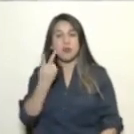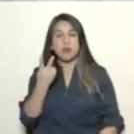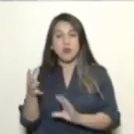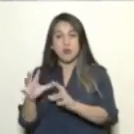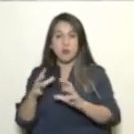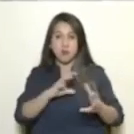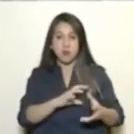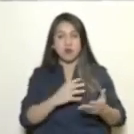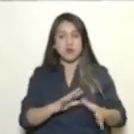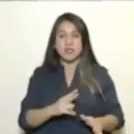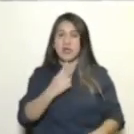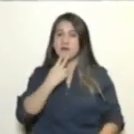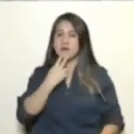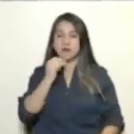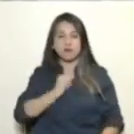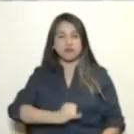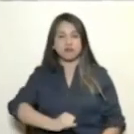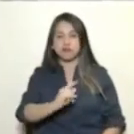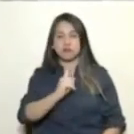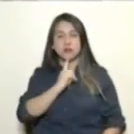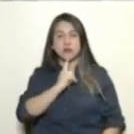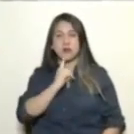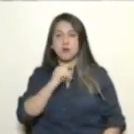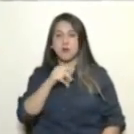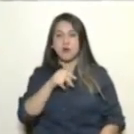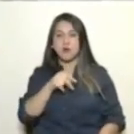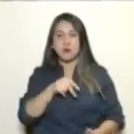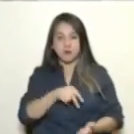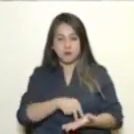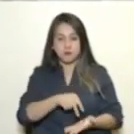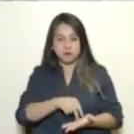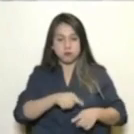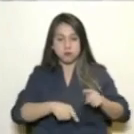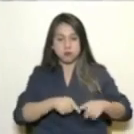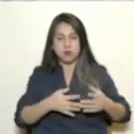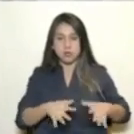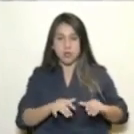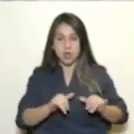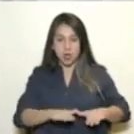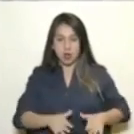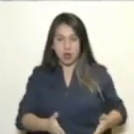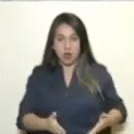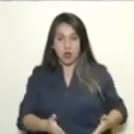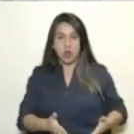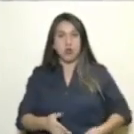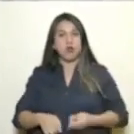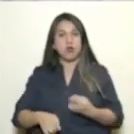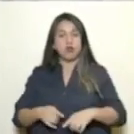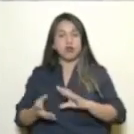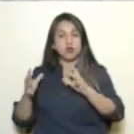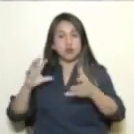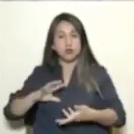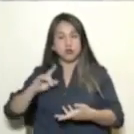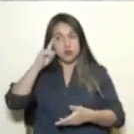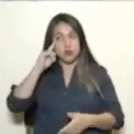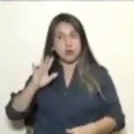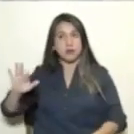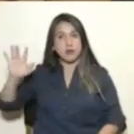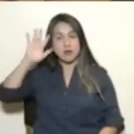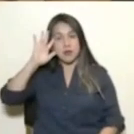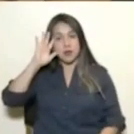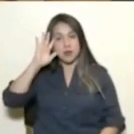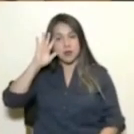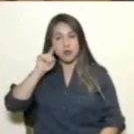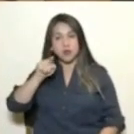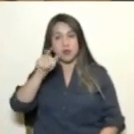El mundo en que ha vivido siempre desde que tenemos los pies en la tierra y este otro mundo imaginario donde usted